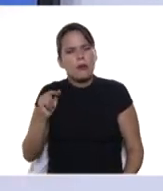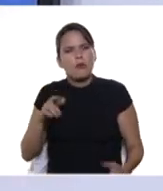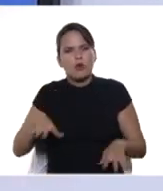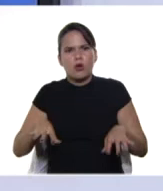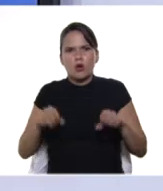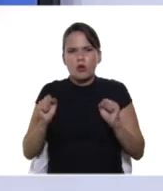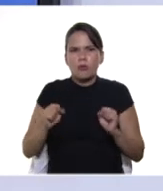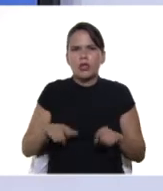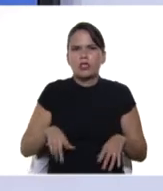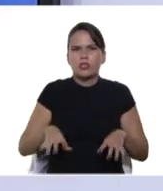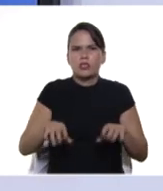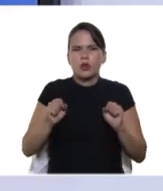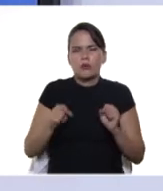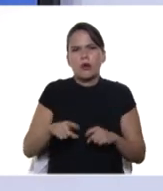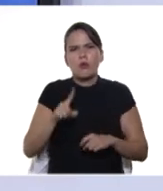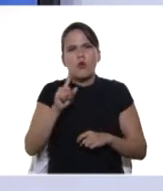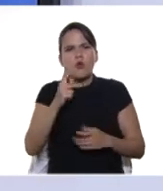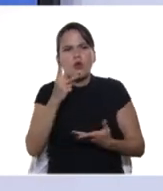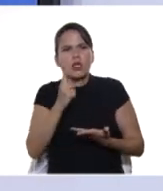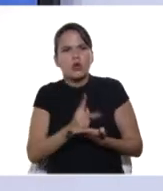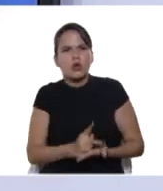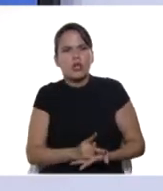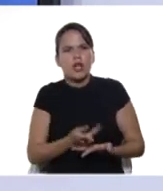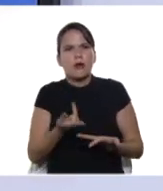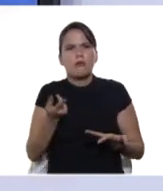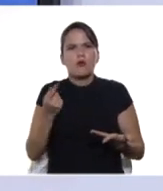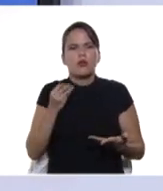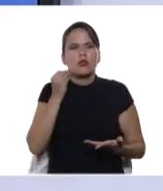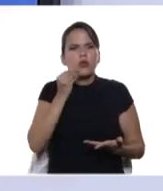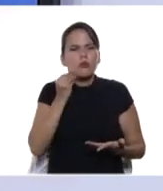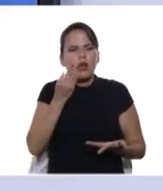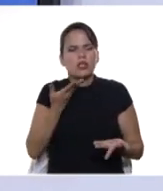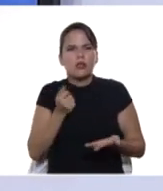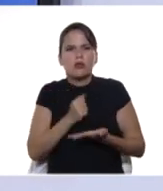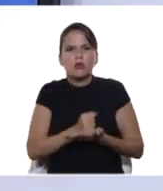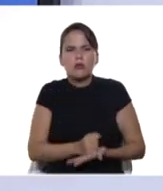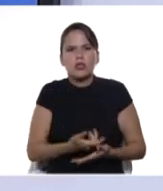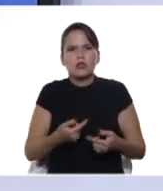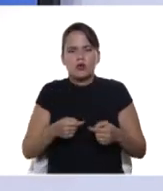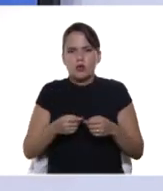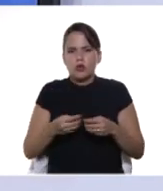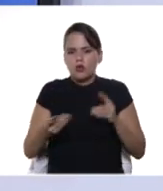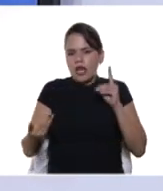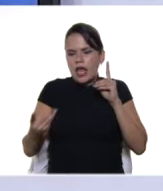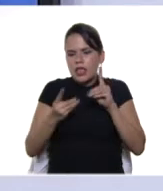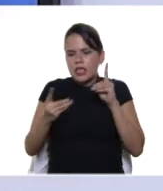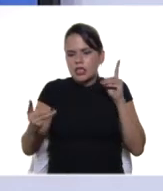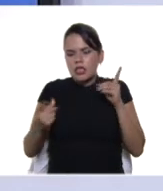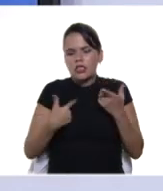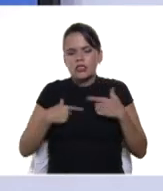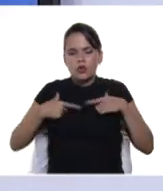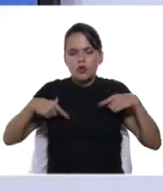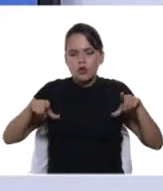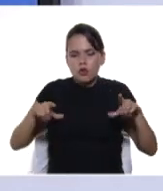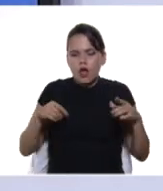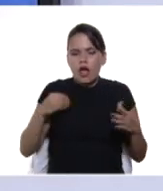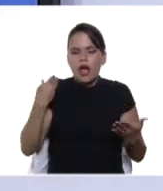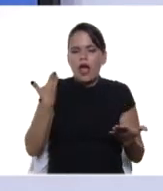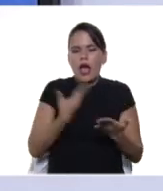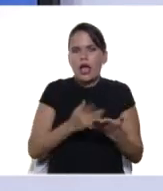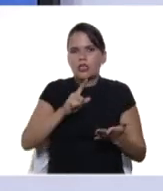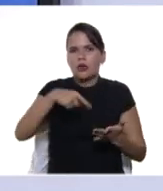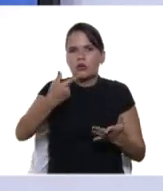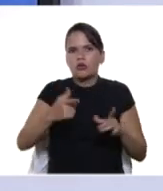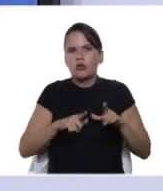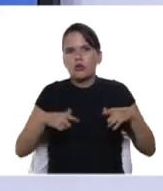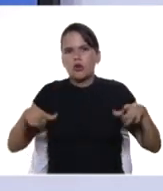si compramos 1 kilo de tomate, cómo es el peso, cuánto mide la distancia de un lugar a otro.